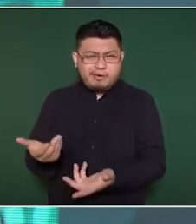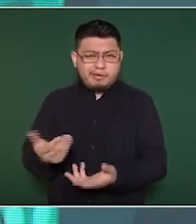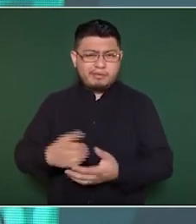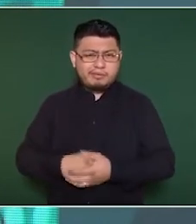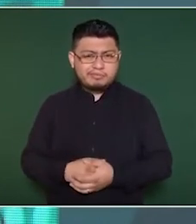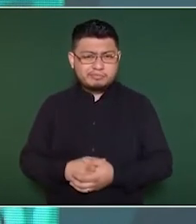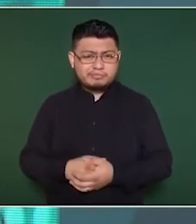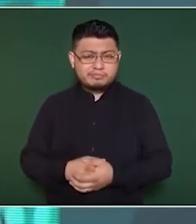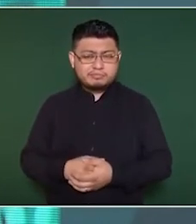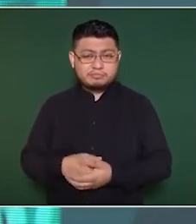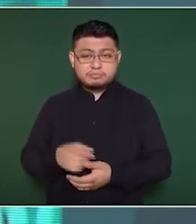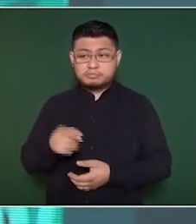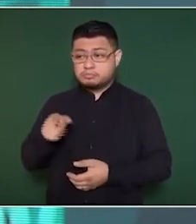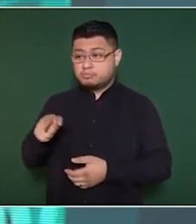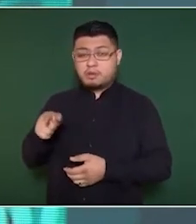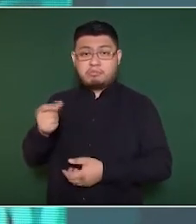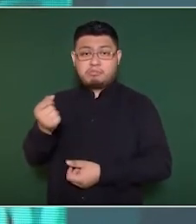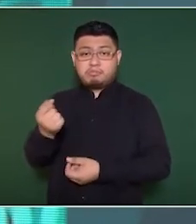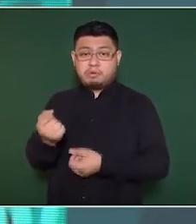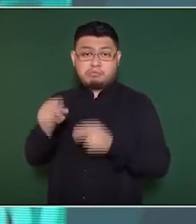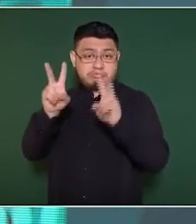básicamente por la politiquería,